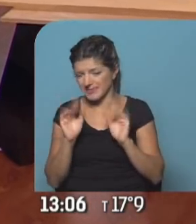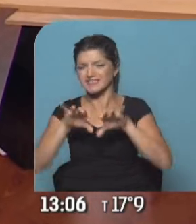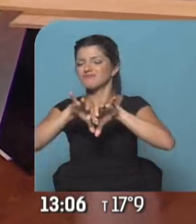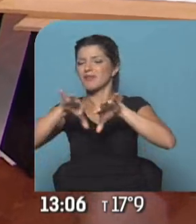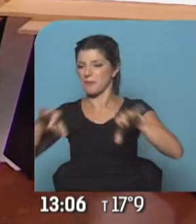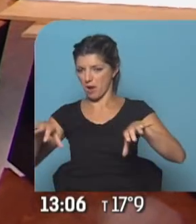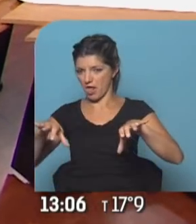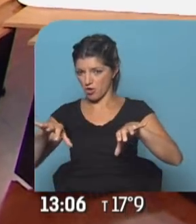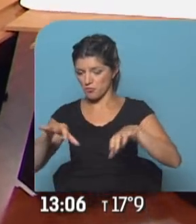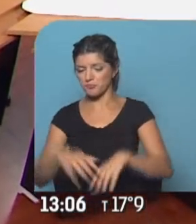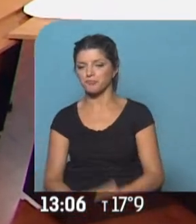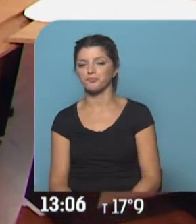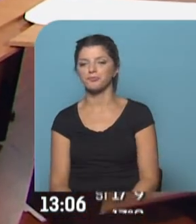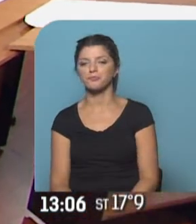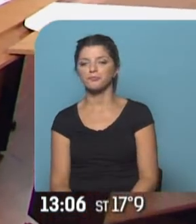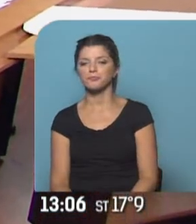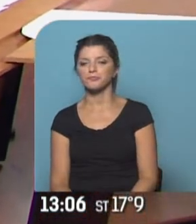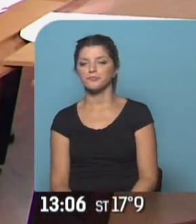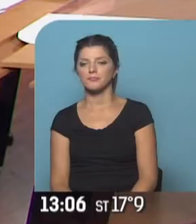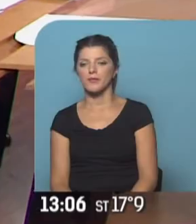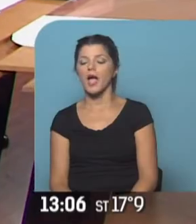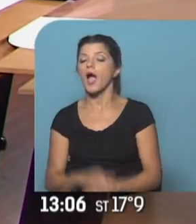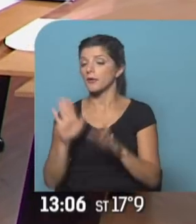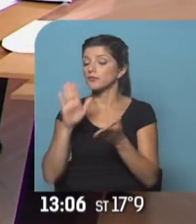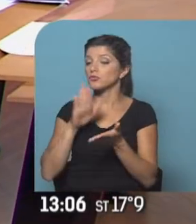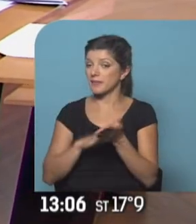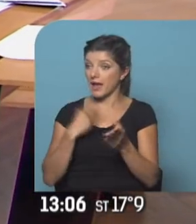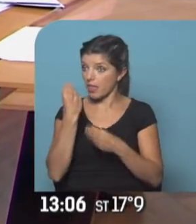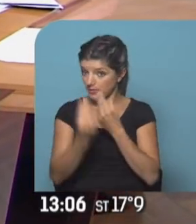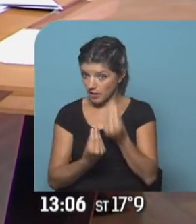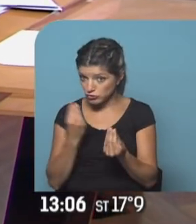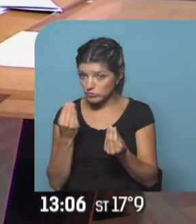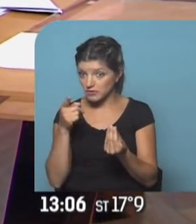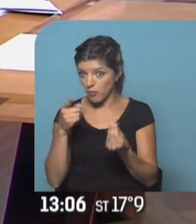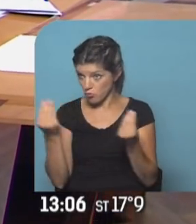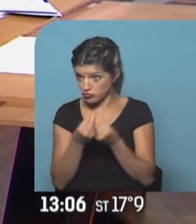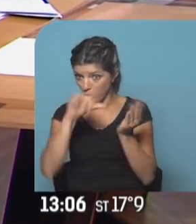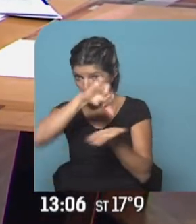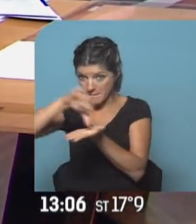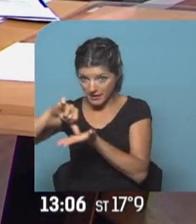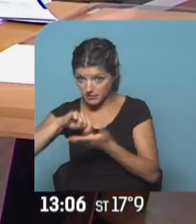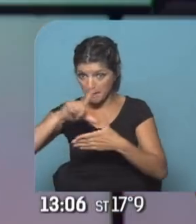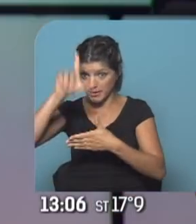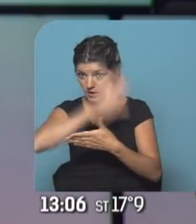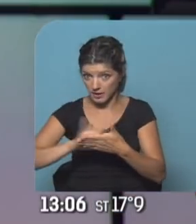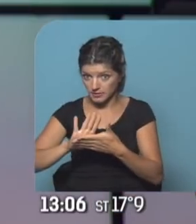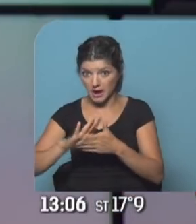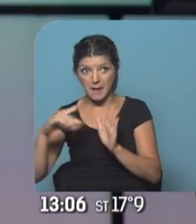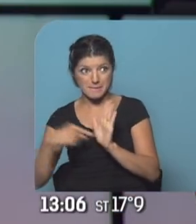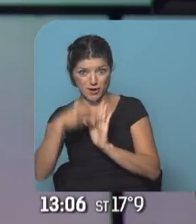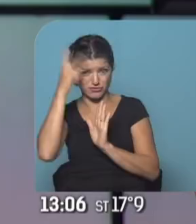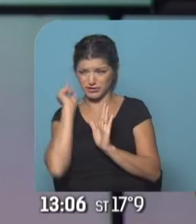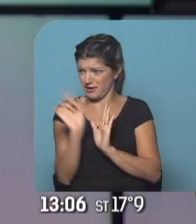relación al tema de las candidaturas, tu comentario vale para muchos países de América Latina, pero no necesariamente para Chile,